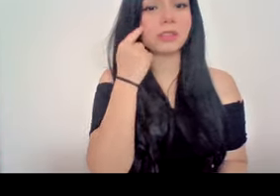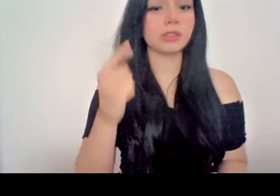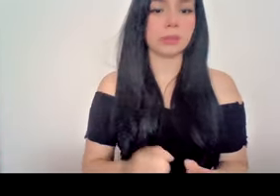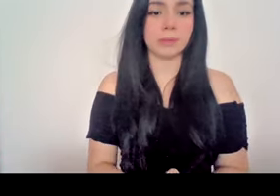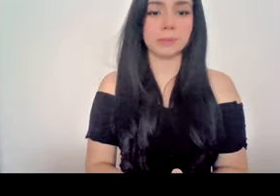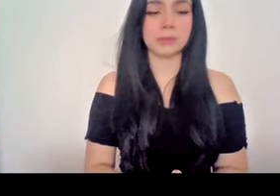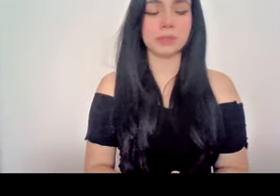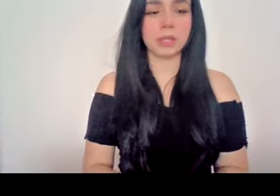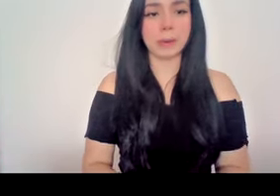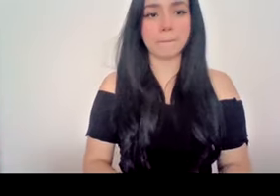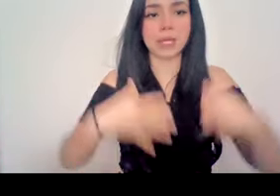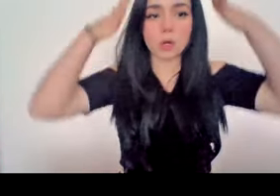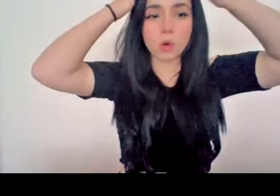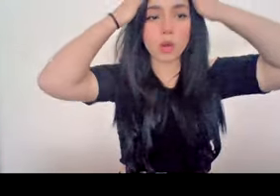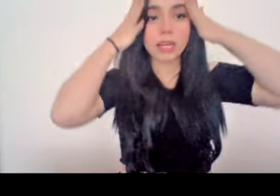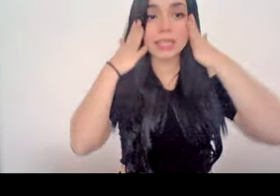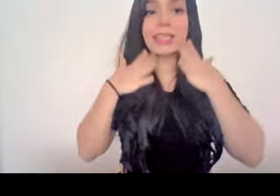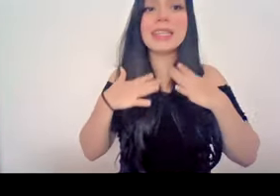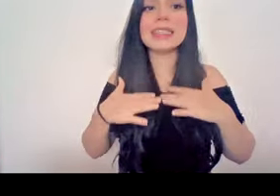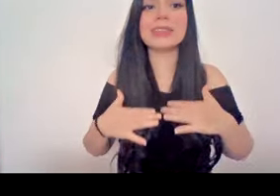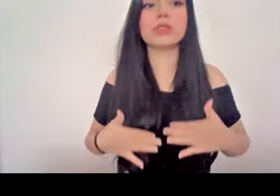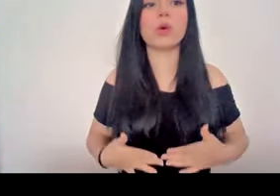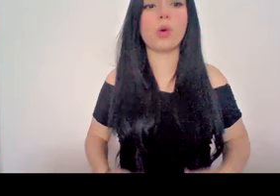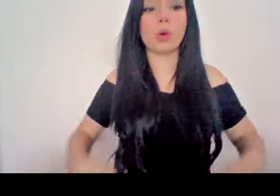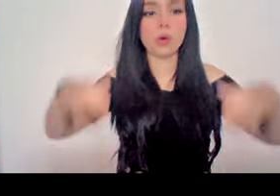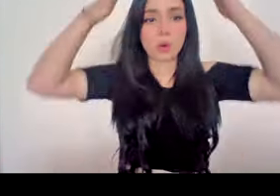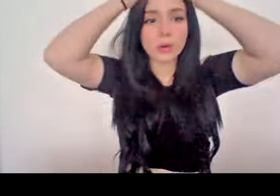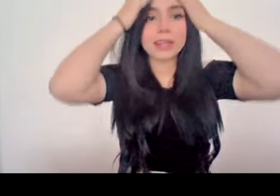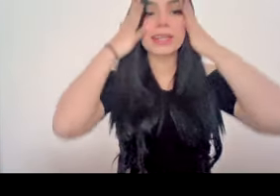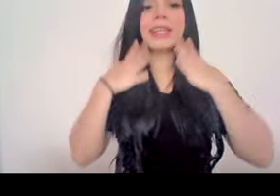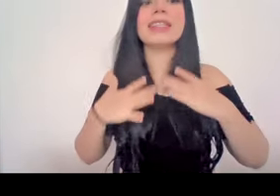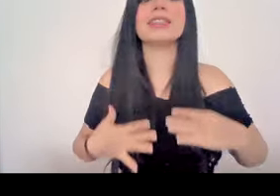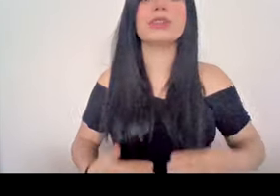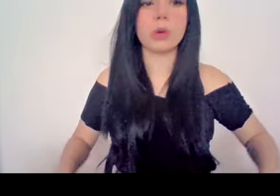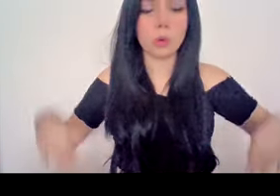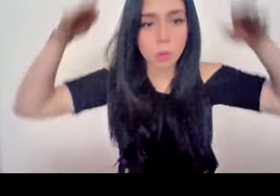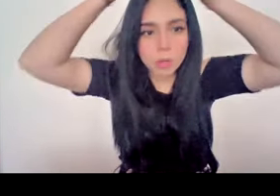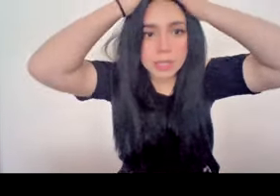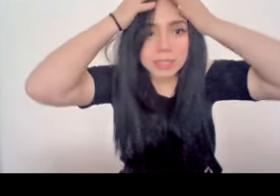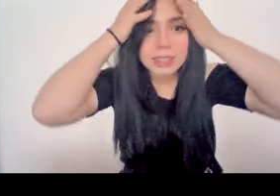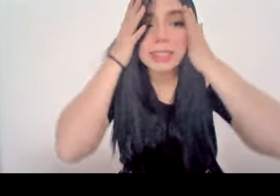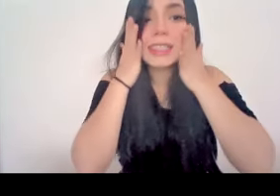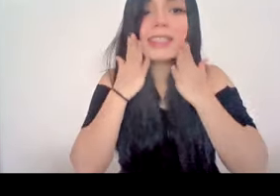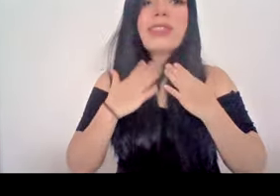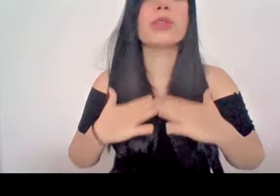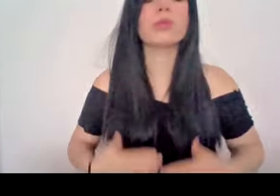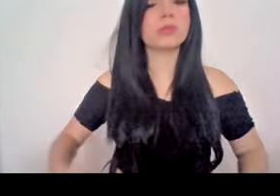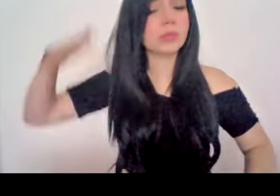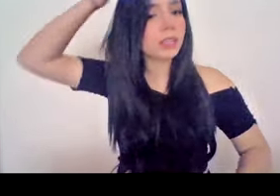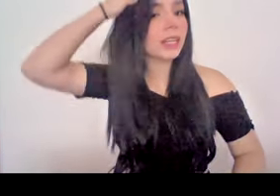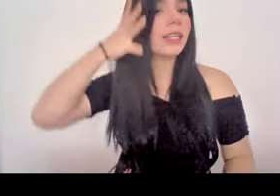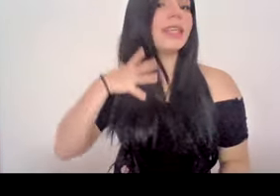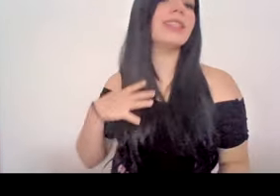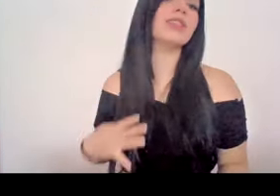Pecas, como que nos dibujamos. Pelo liso, liso,